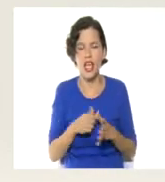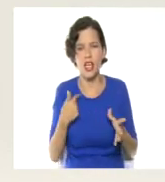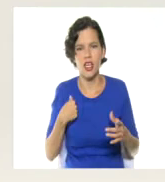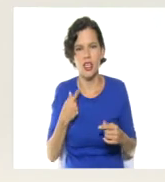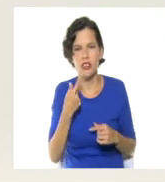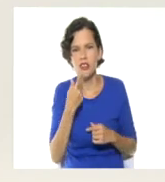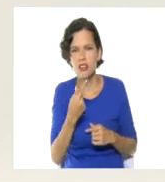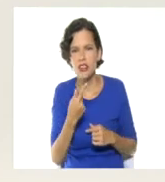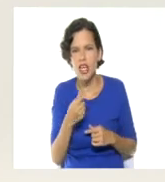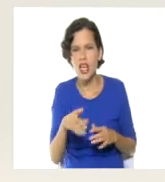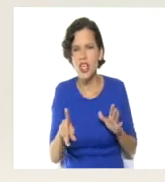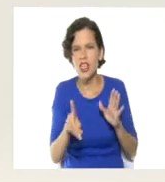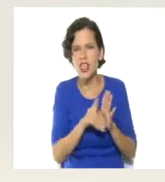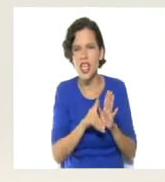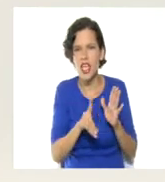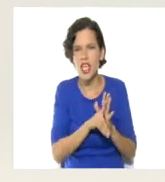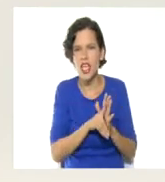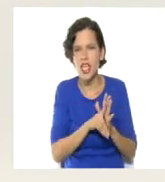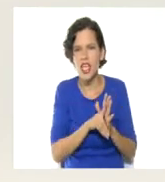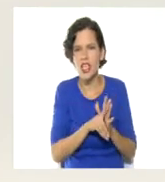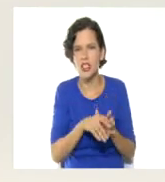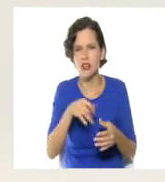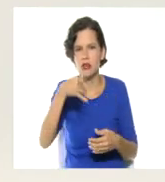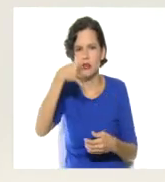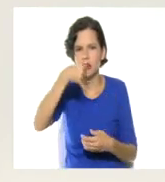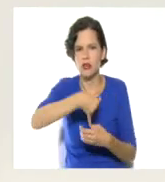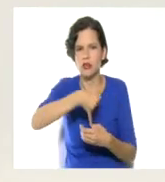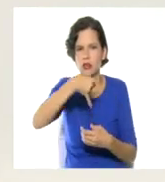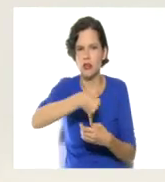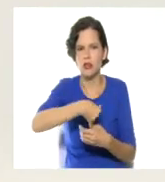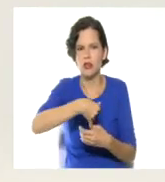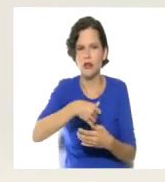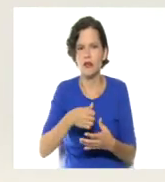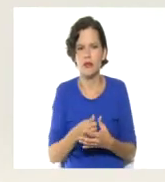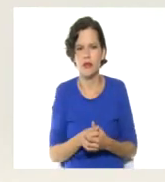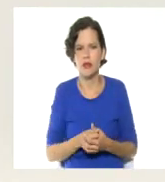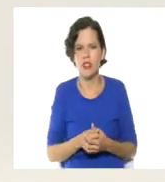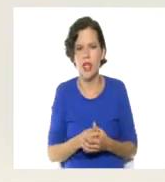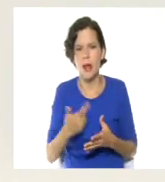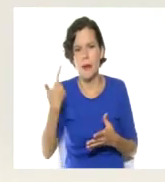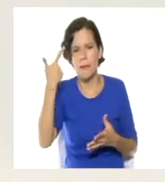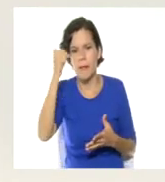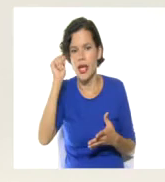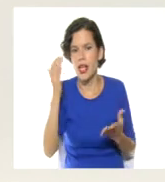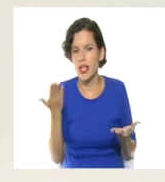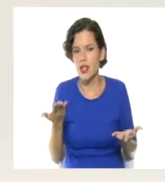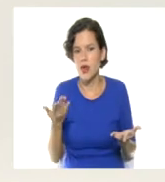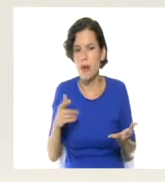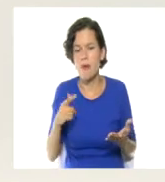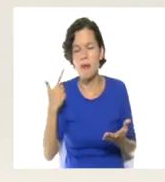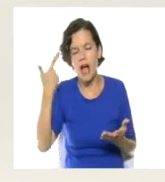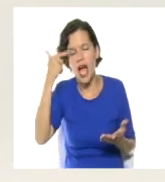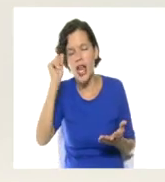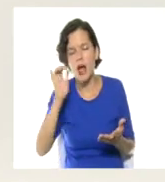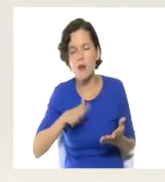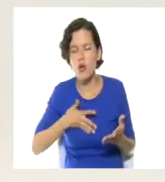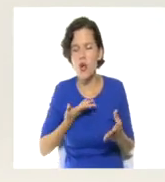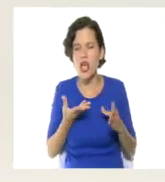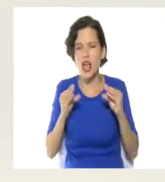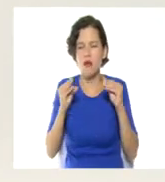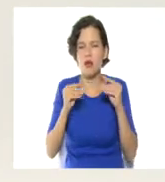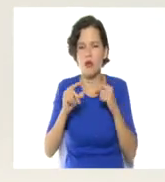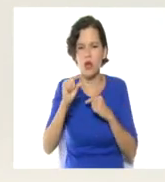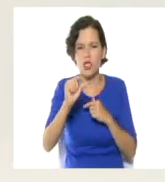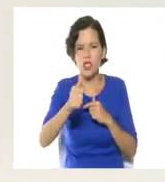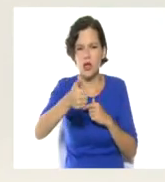cual se denomina el derecho al sufragio. Y para ello, para poder conversar más sobre el